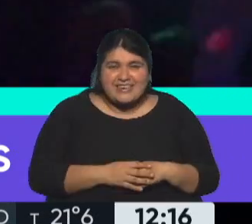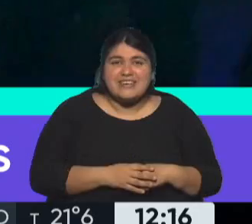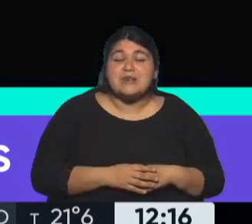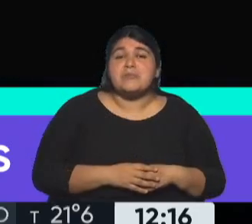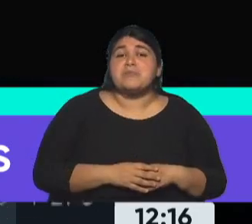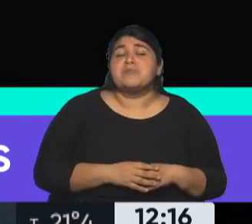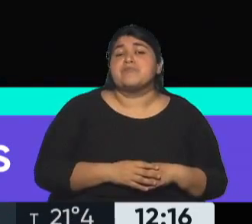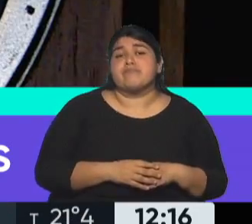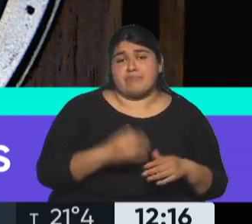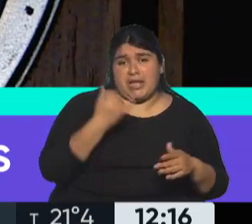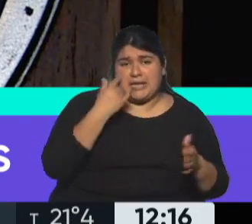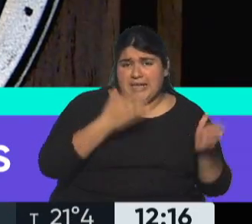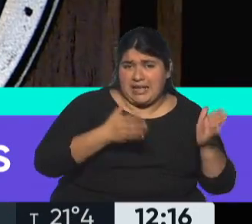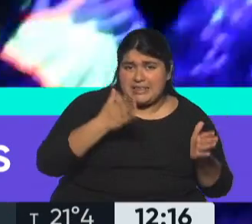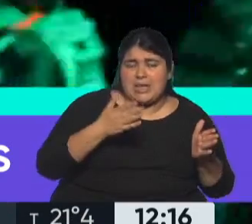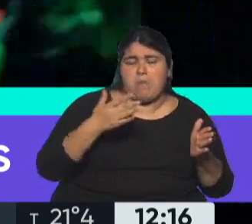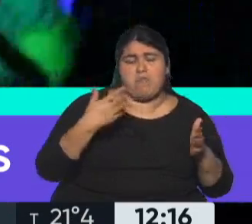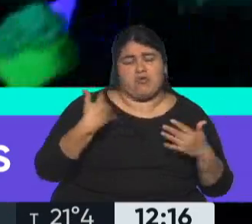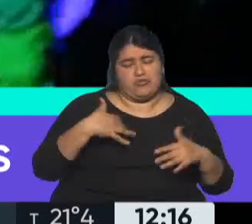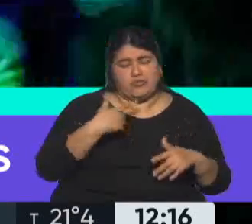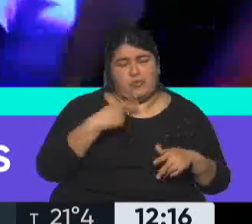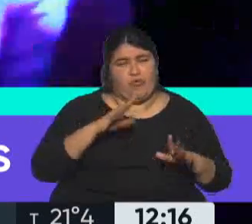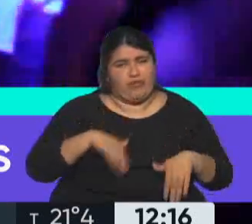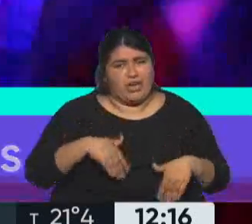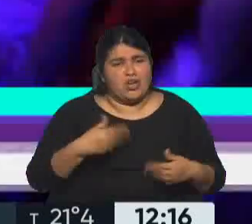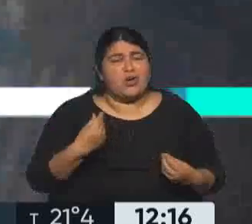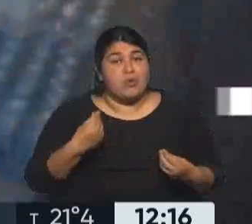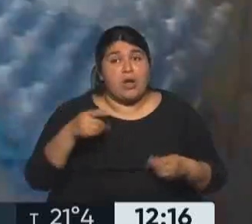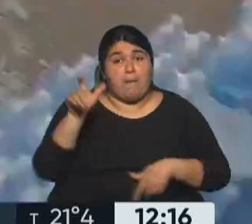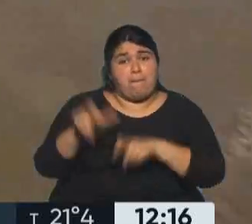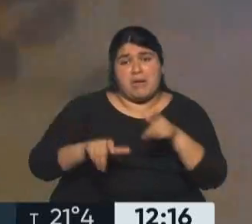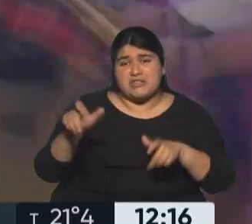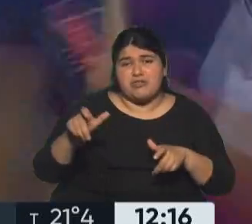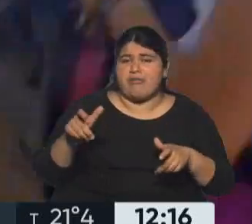tuvimos instancias muy penosas por la cual la gente se tiene que divertir.